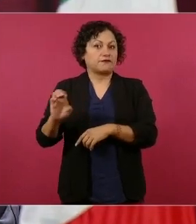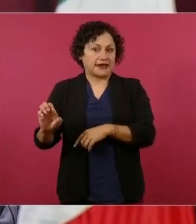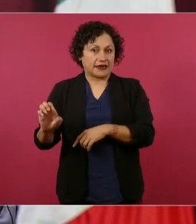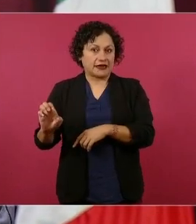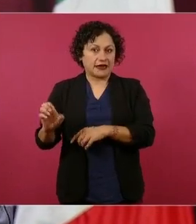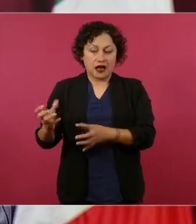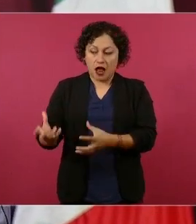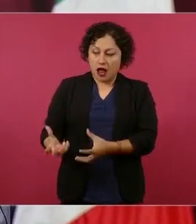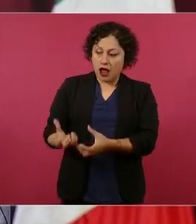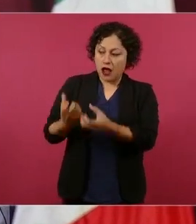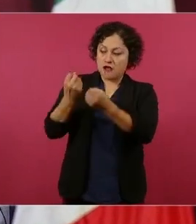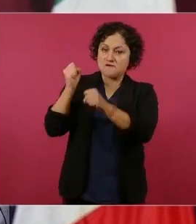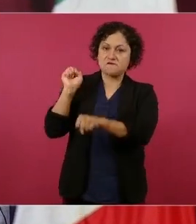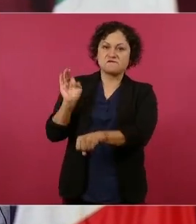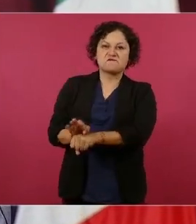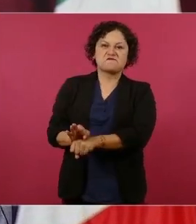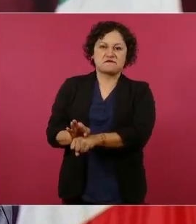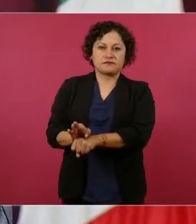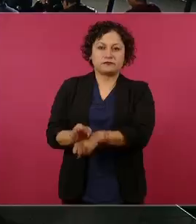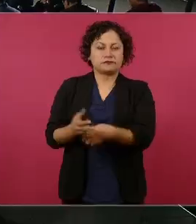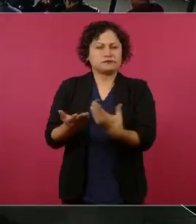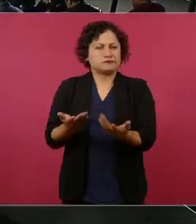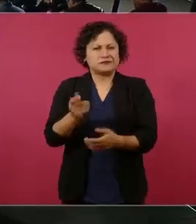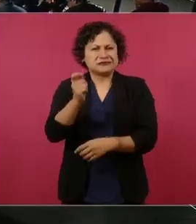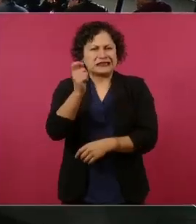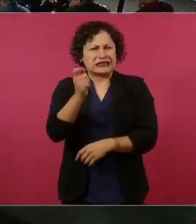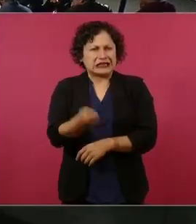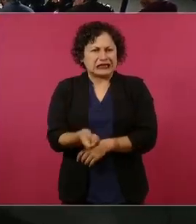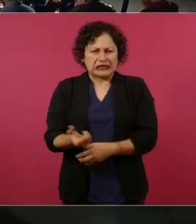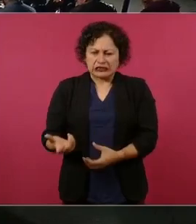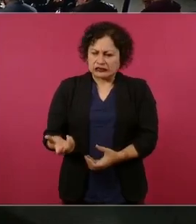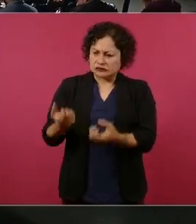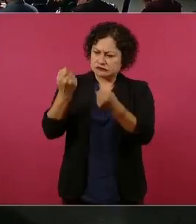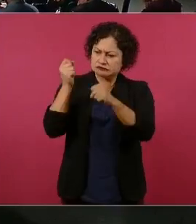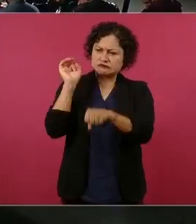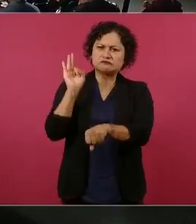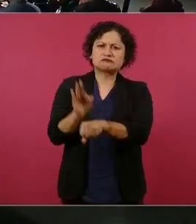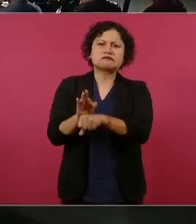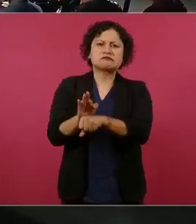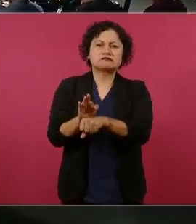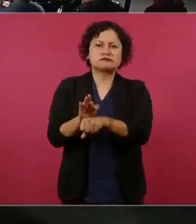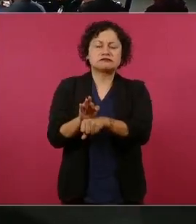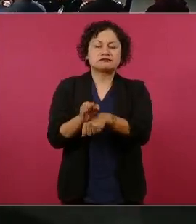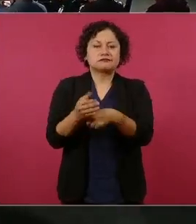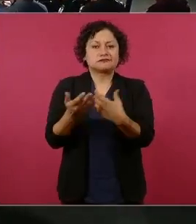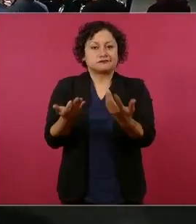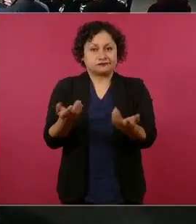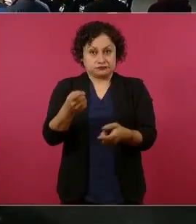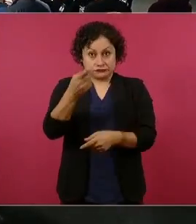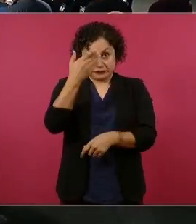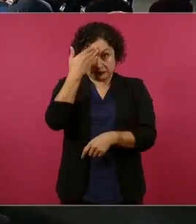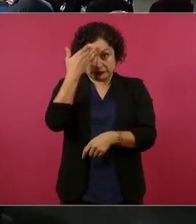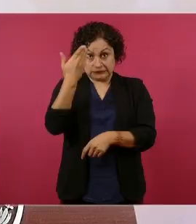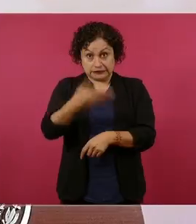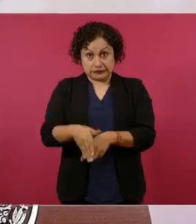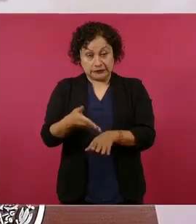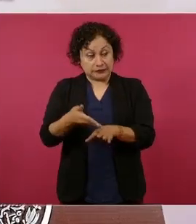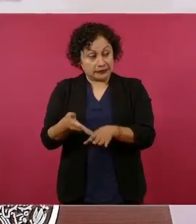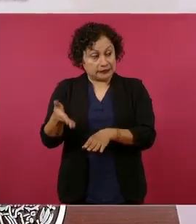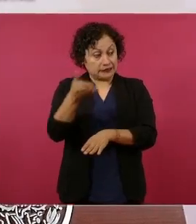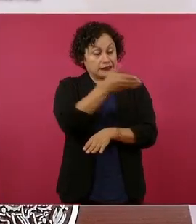rescate, debe de entenderse de que había la intención de